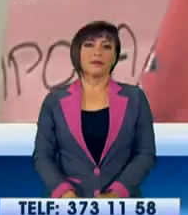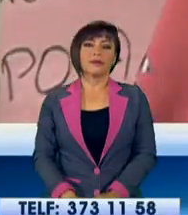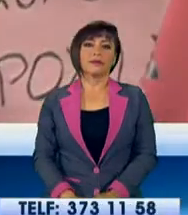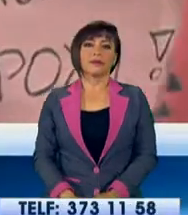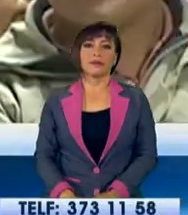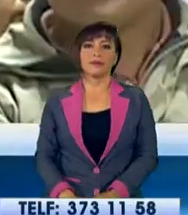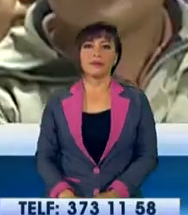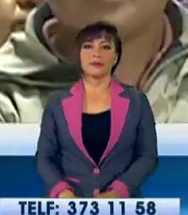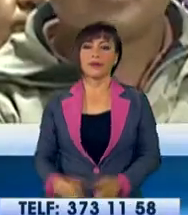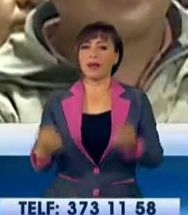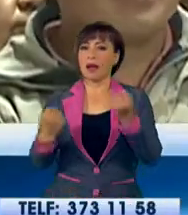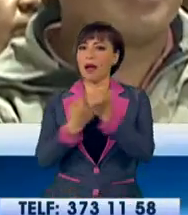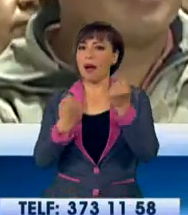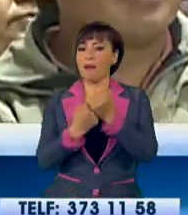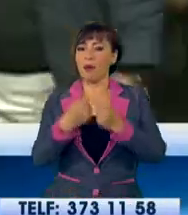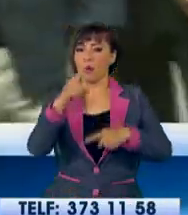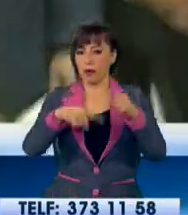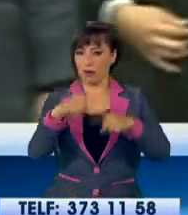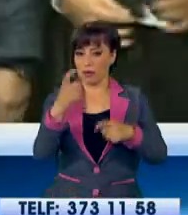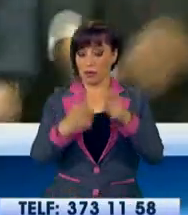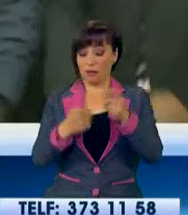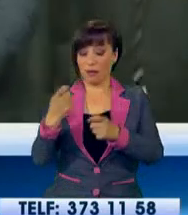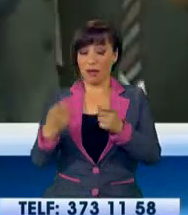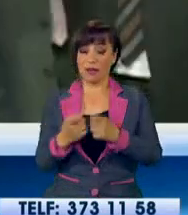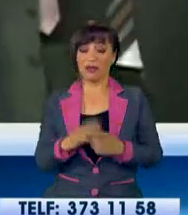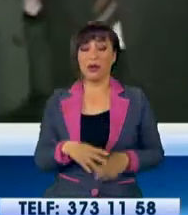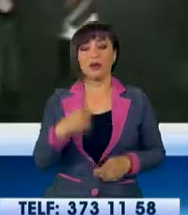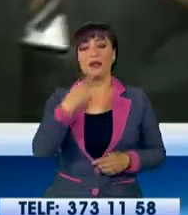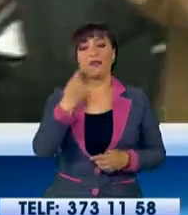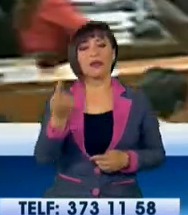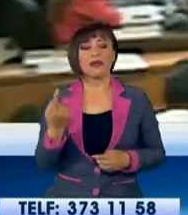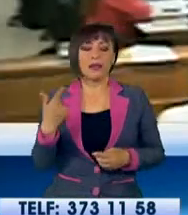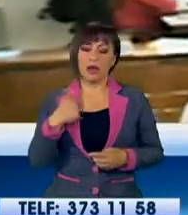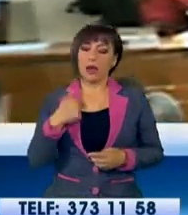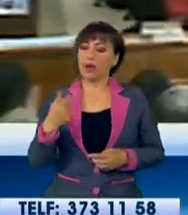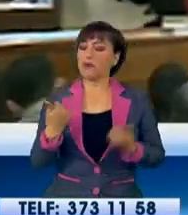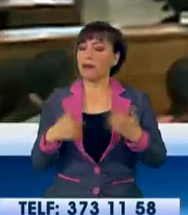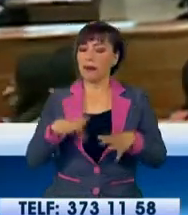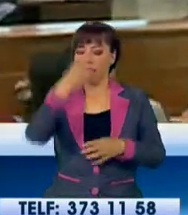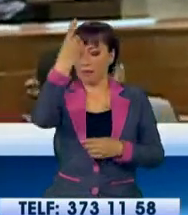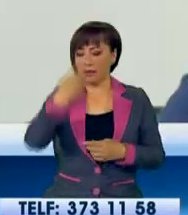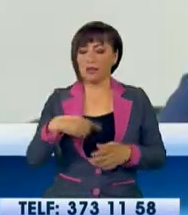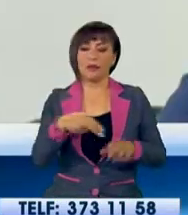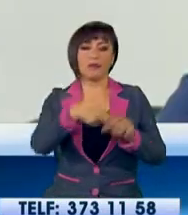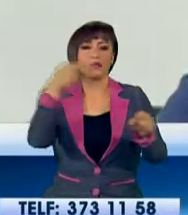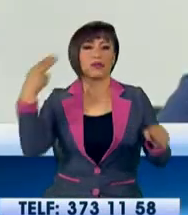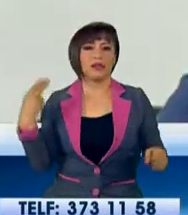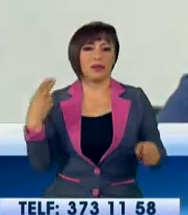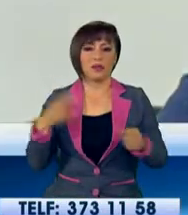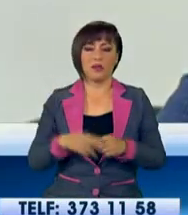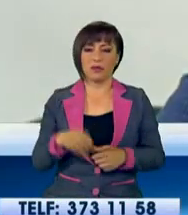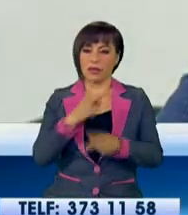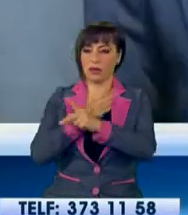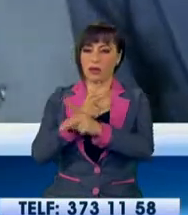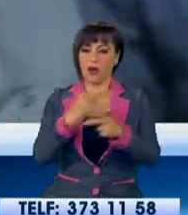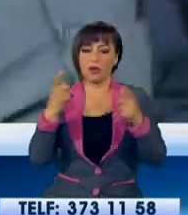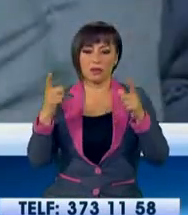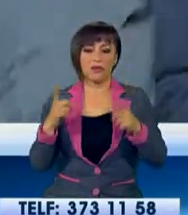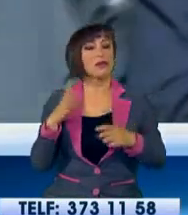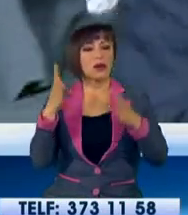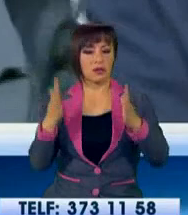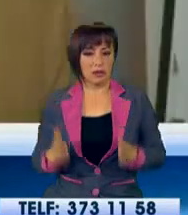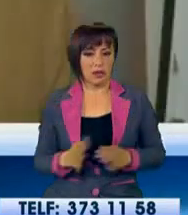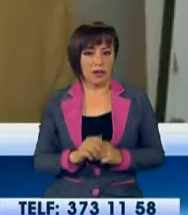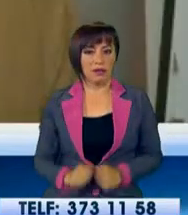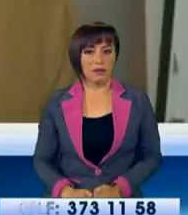Así, con el apoyo de sus simpatizantes, Antonio Ricaurte ratificó su renuncia al Consejo Metropolitano, la misma que ya había anunciado este